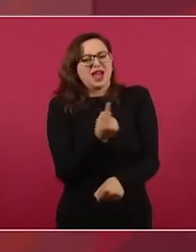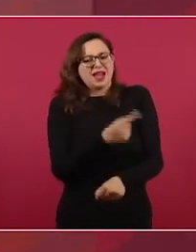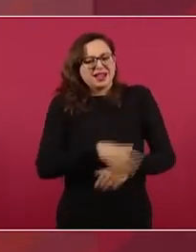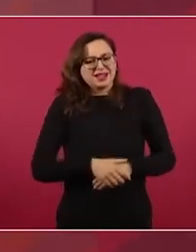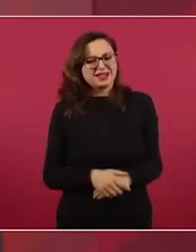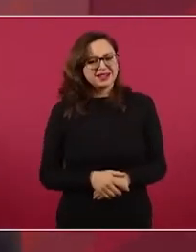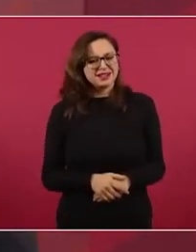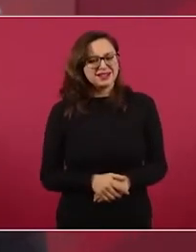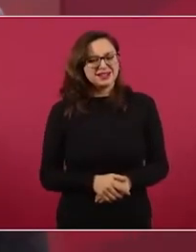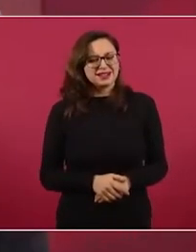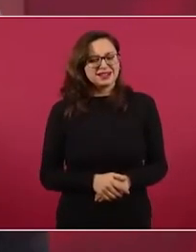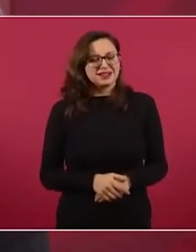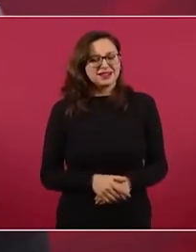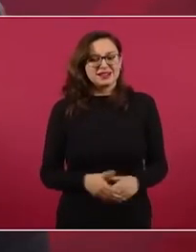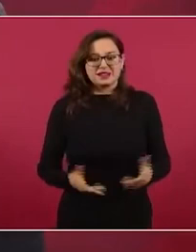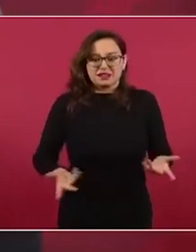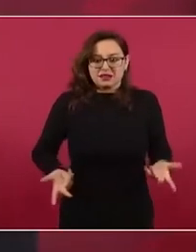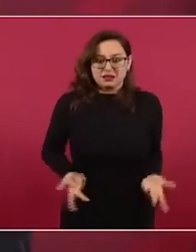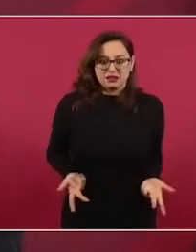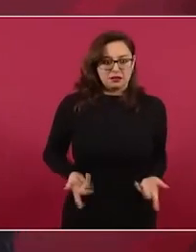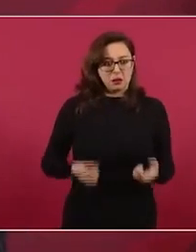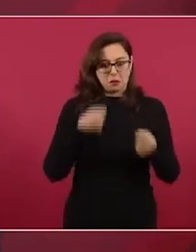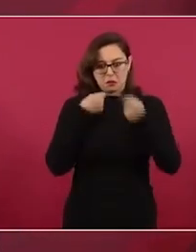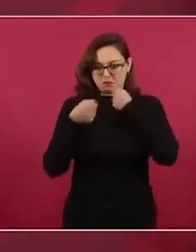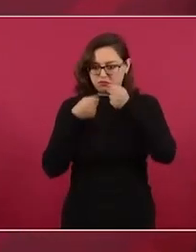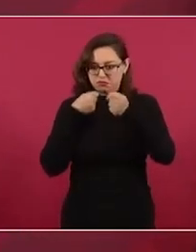Si es periodismo, ¿no?